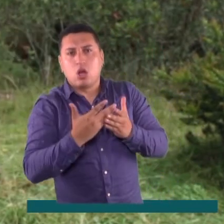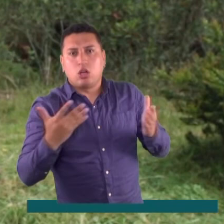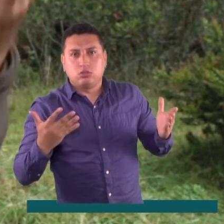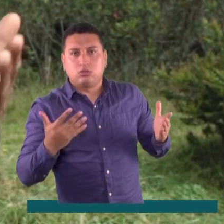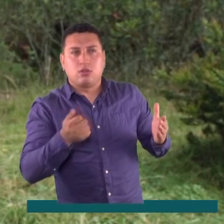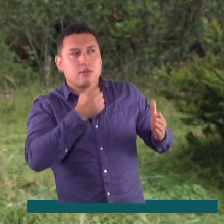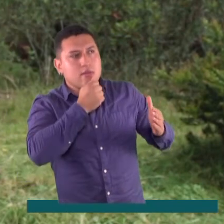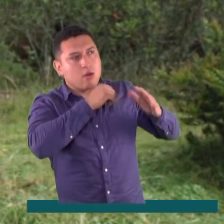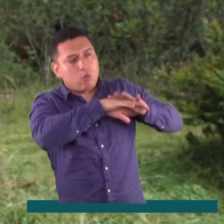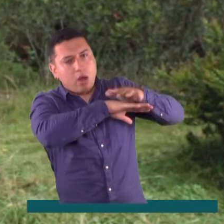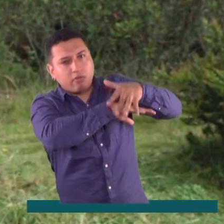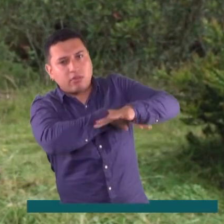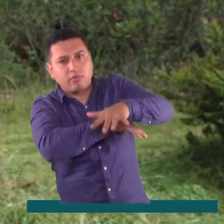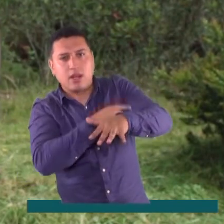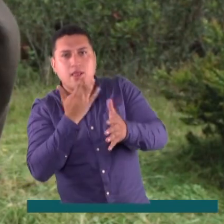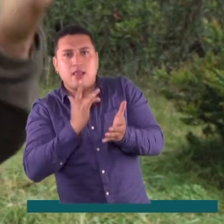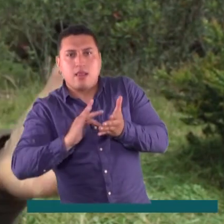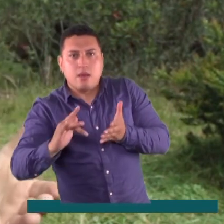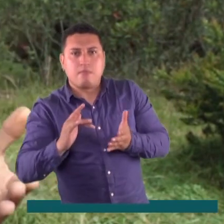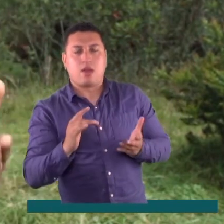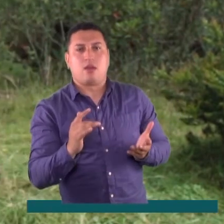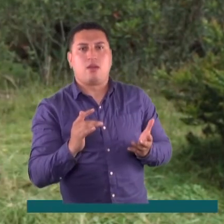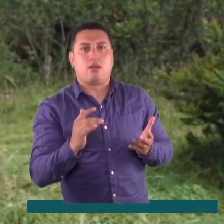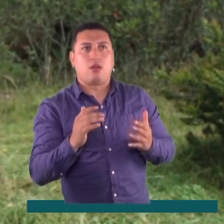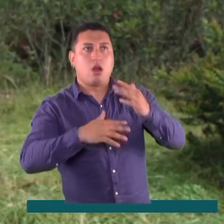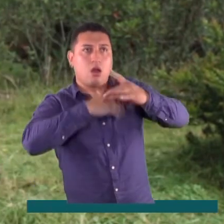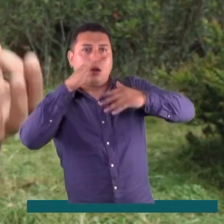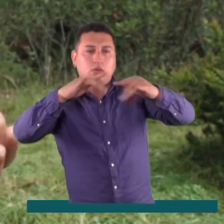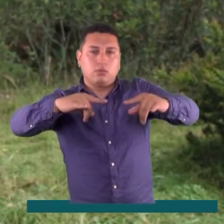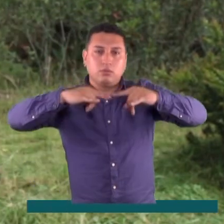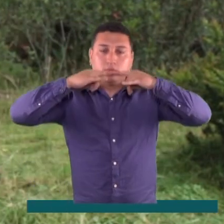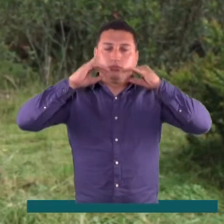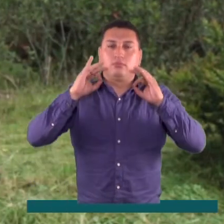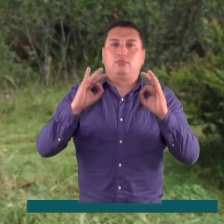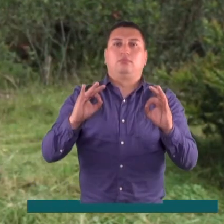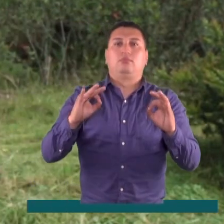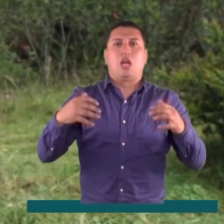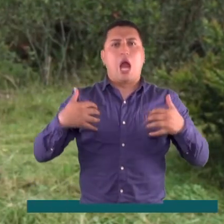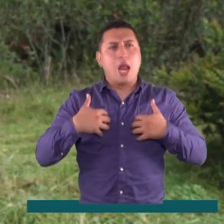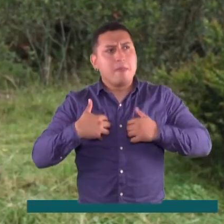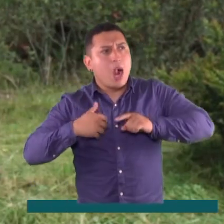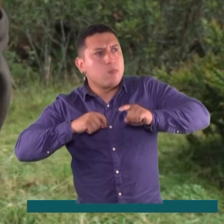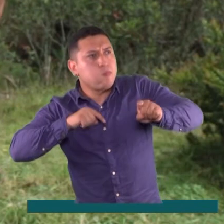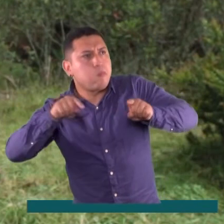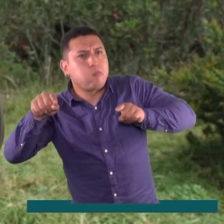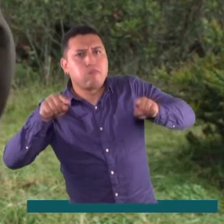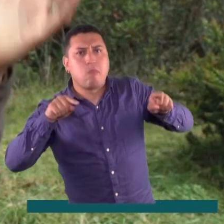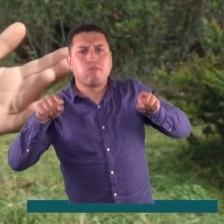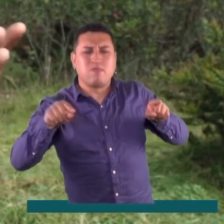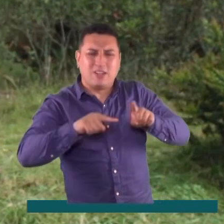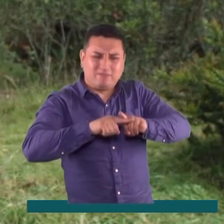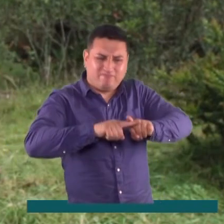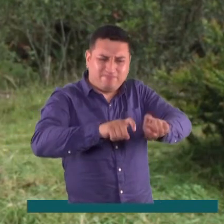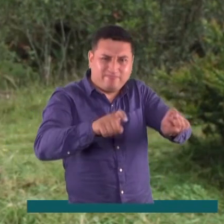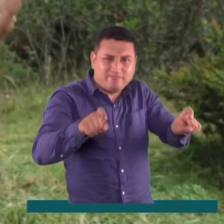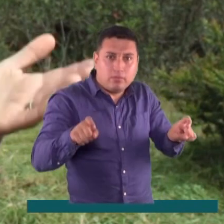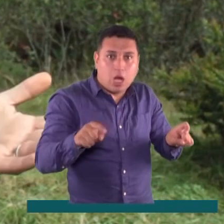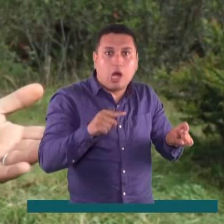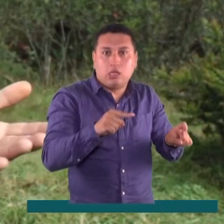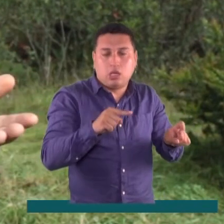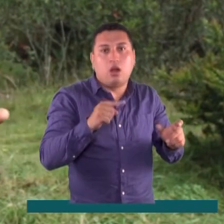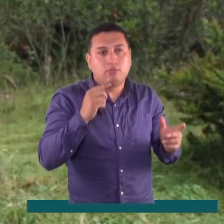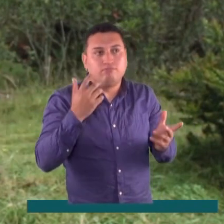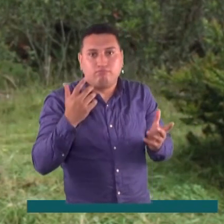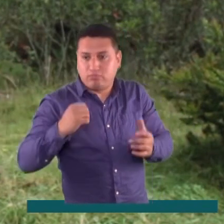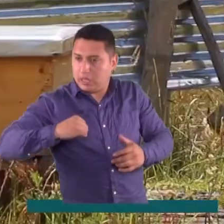llenas, vestidas de bosque, con aguas puras, con aire limpio, ¿sí? Con animales y otros seres que están ahí, que habitan